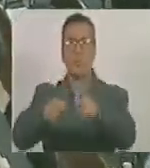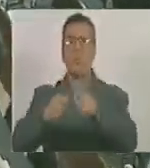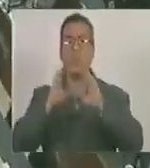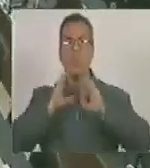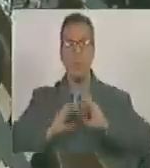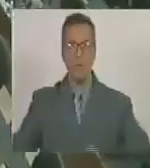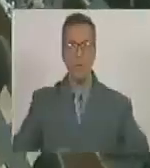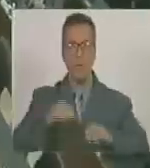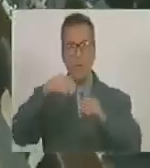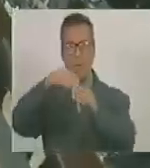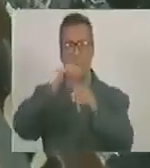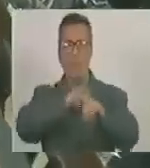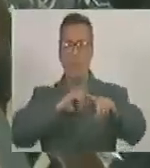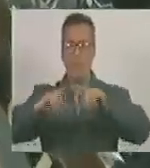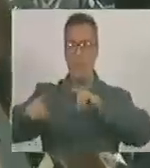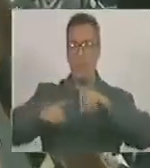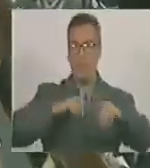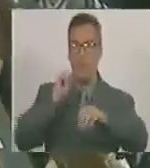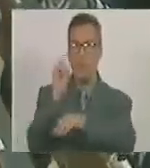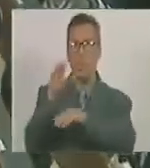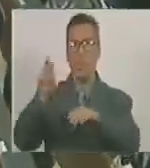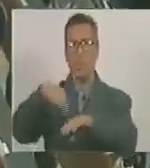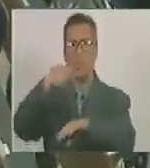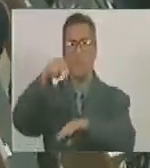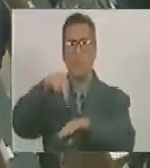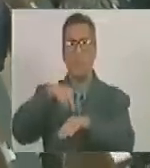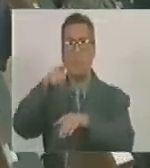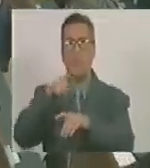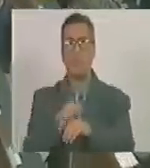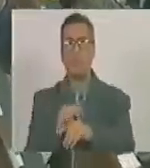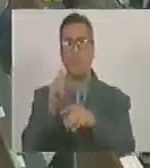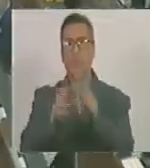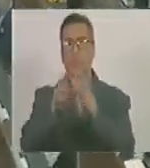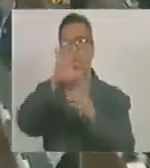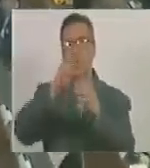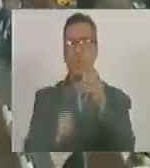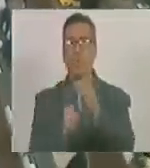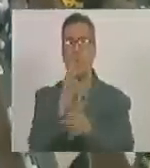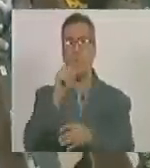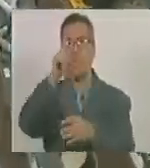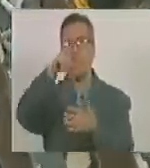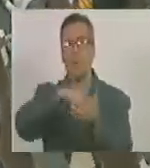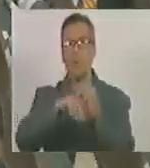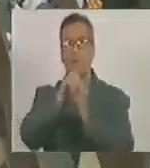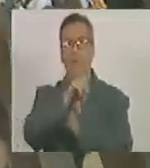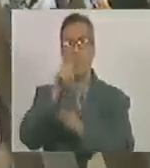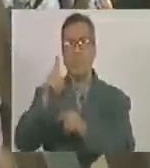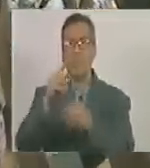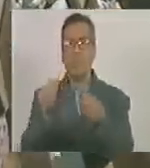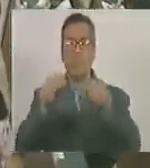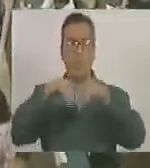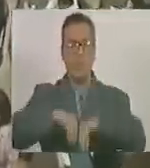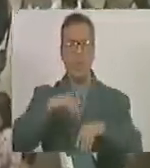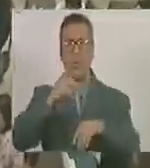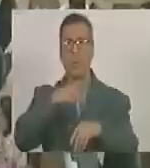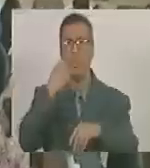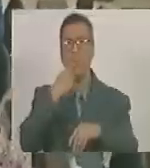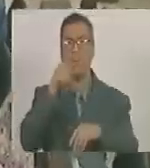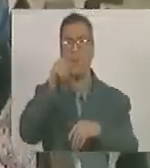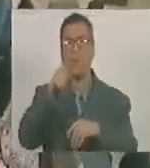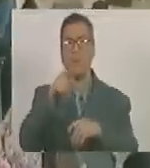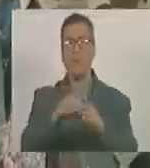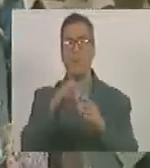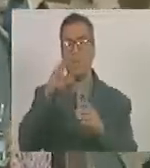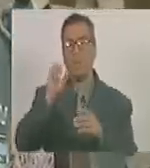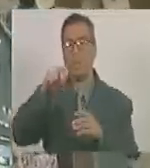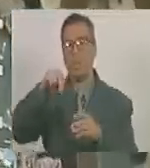cuerpo rectoral designado por la Asamblea Nacional el 5 de mayo de 2021, según el acuerdo político de ese